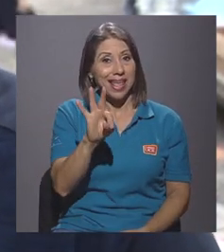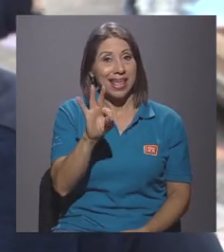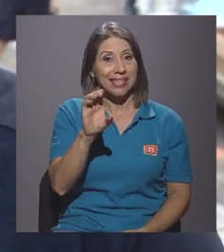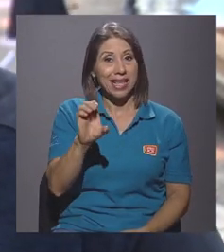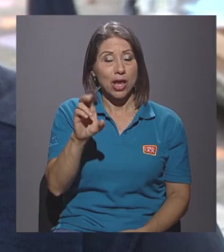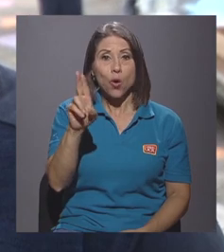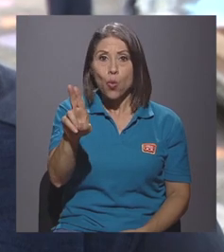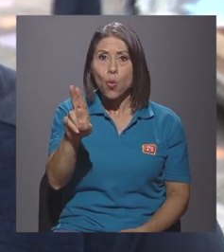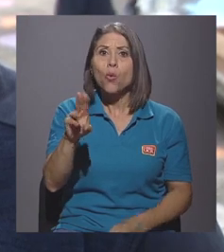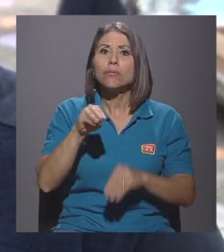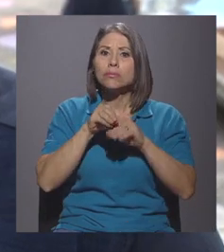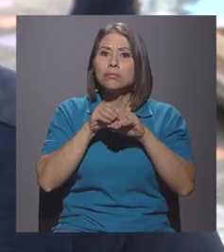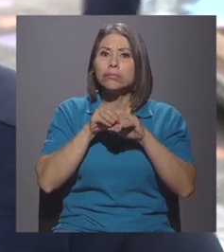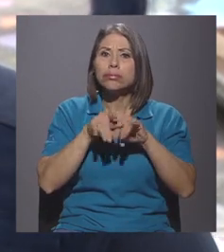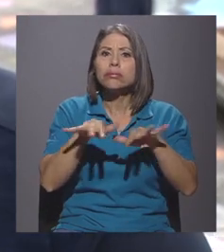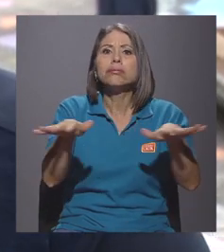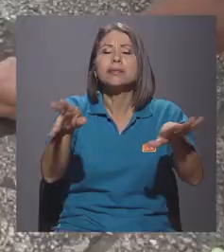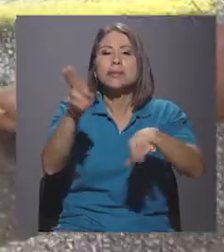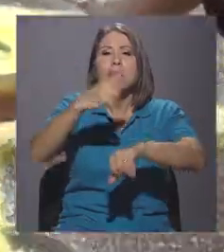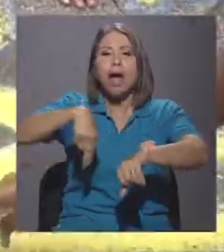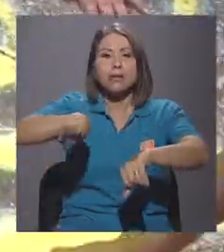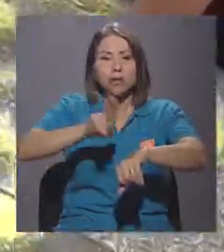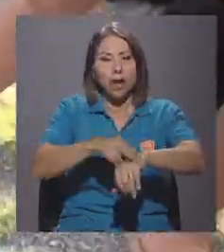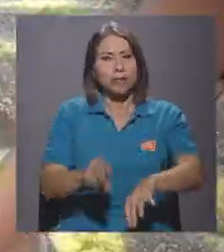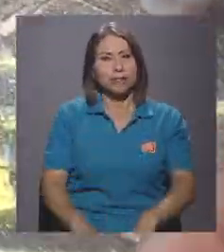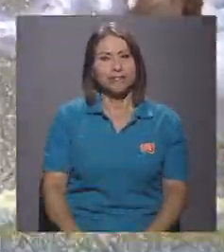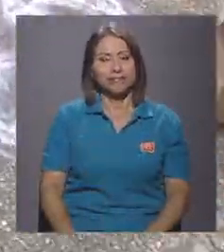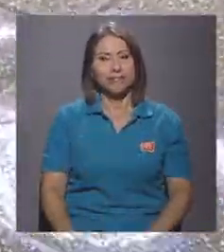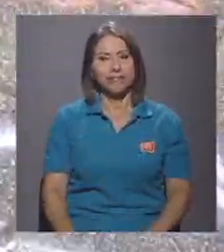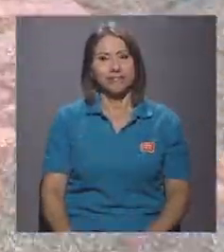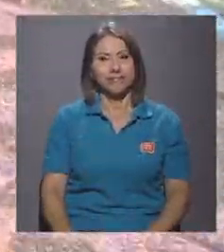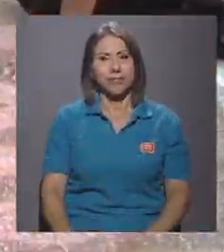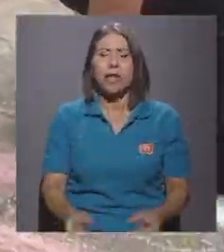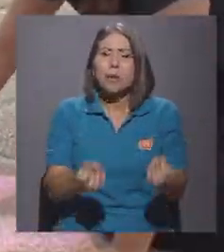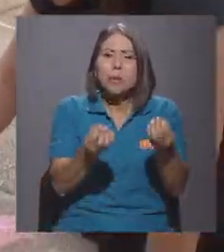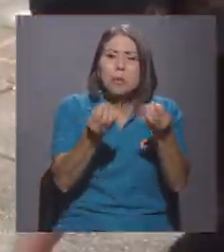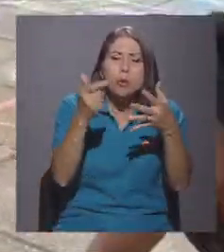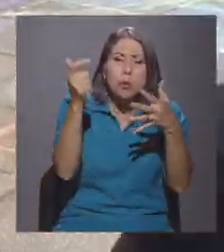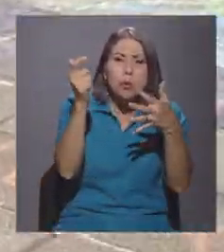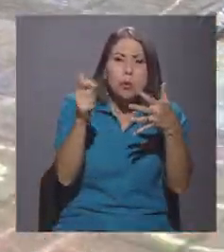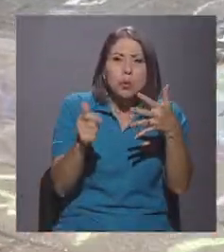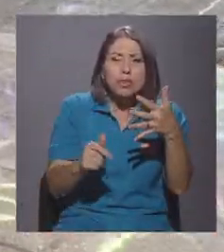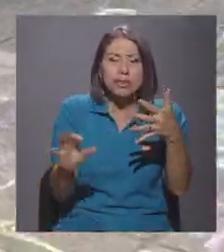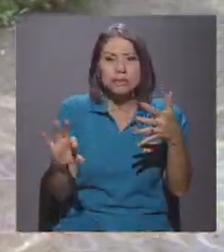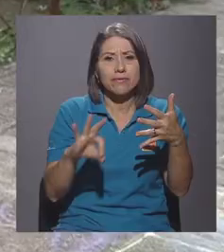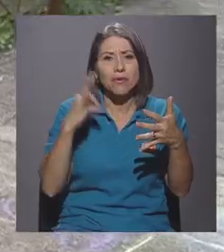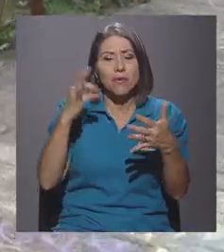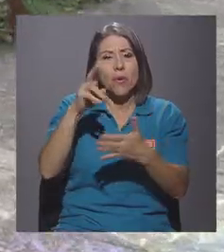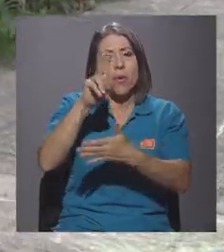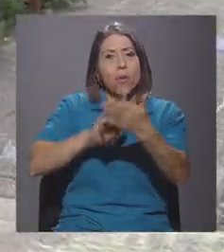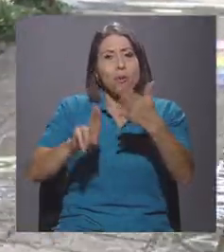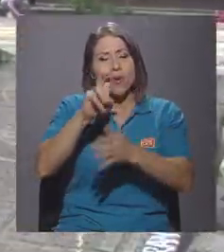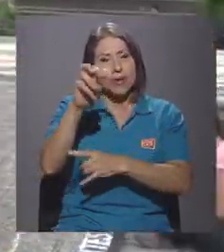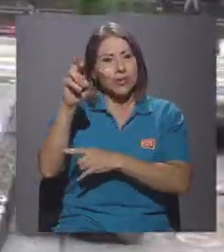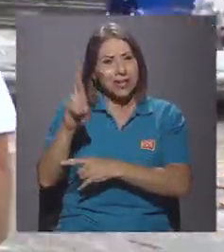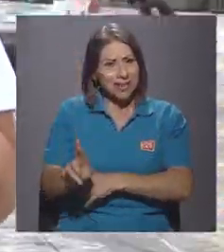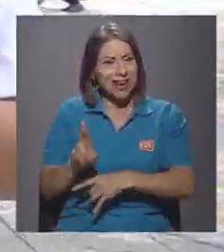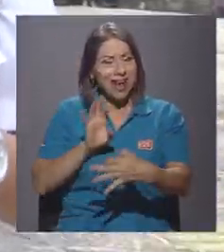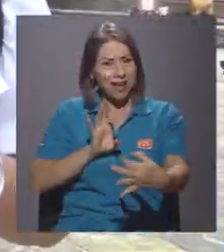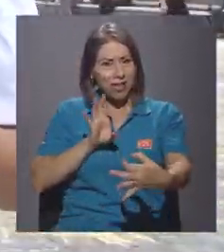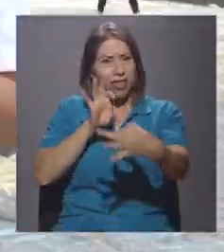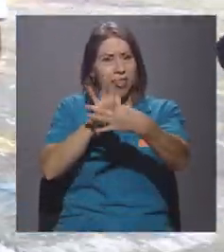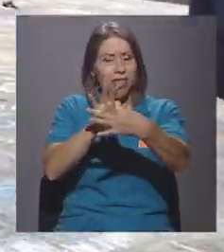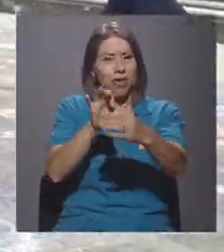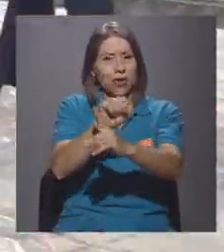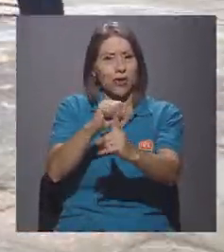una cobertura nacional. Son muchas las formas en que la Universidad de Costa Rica se vincula con